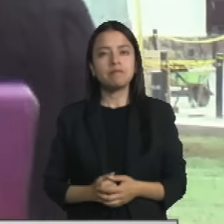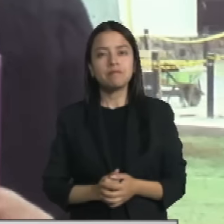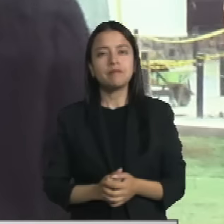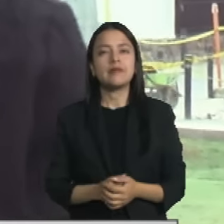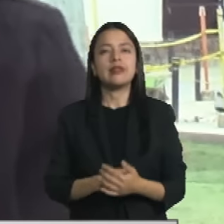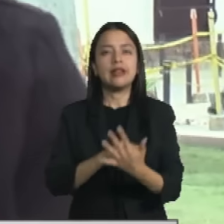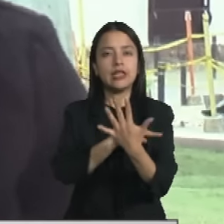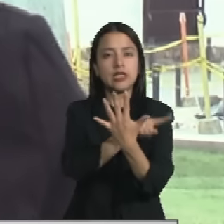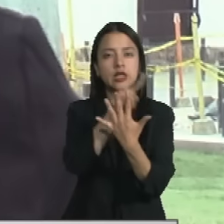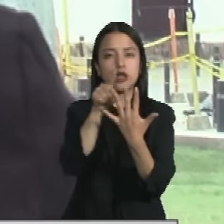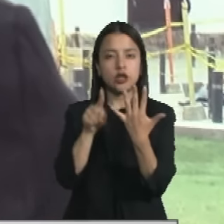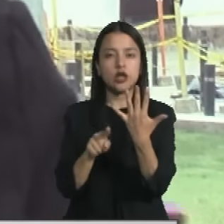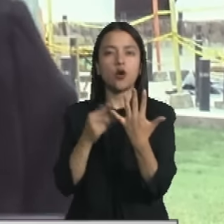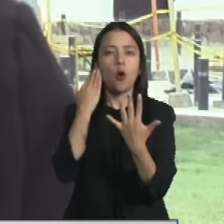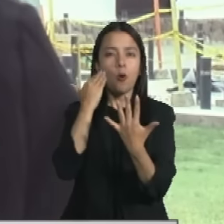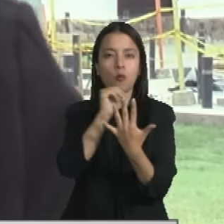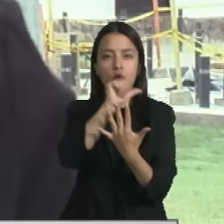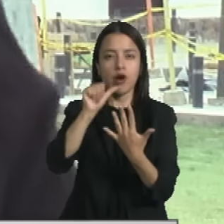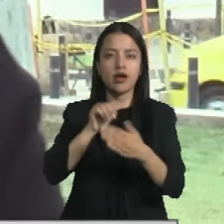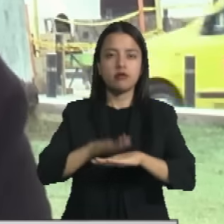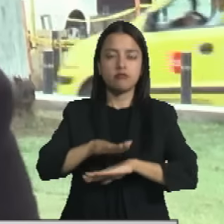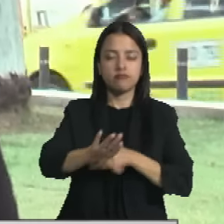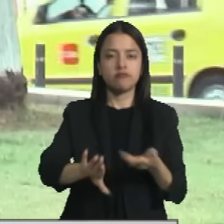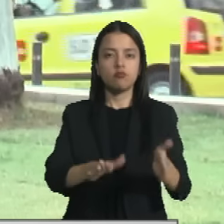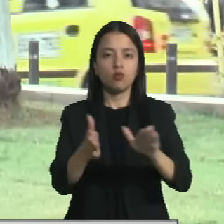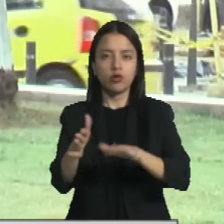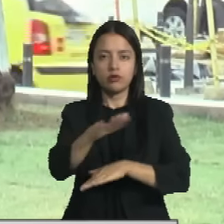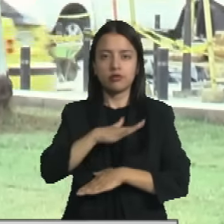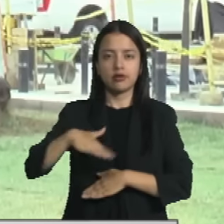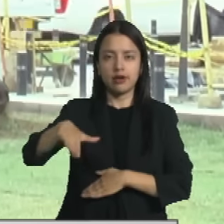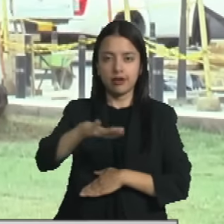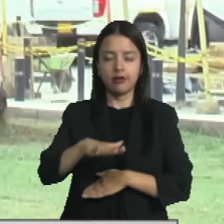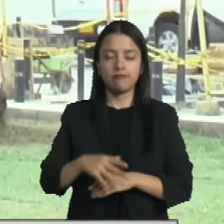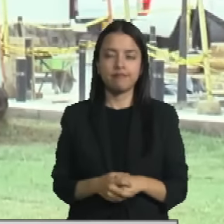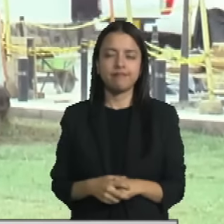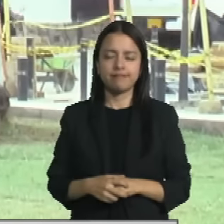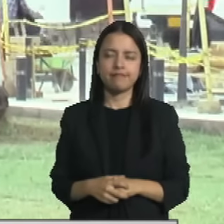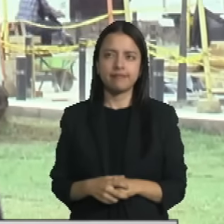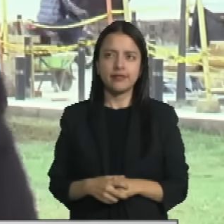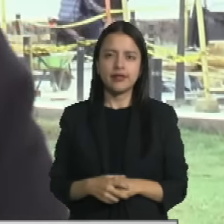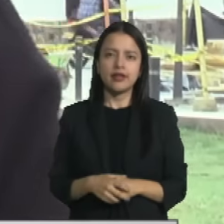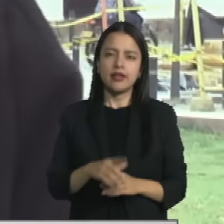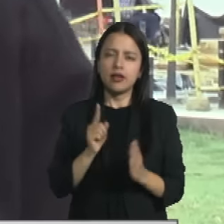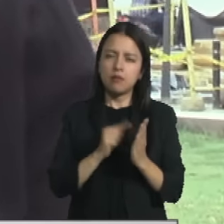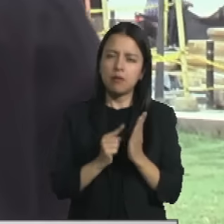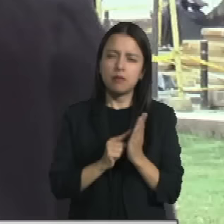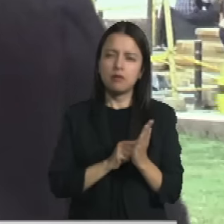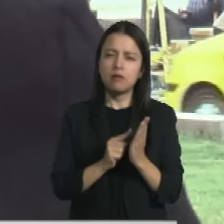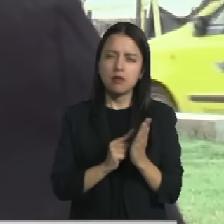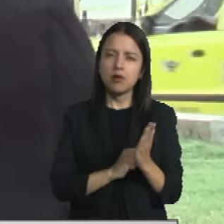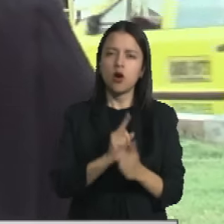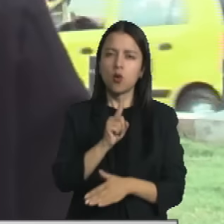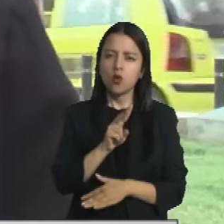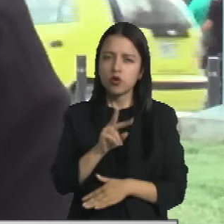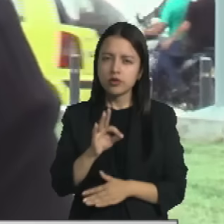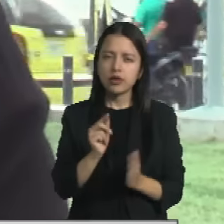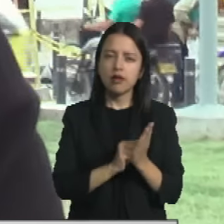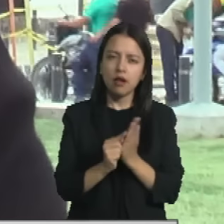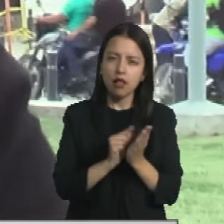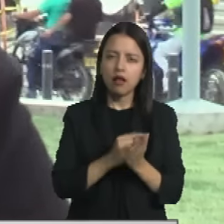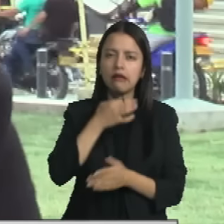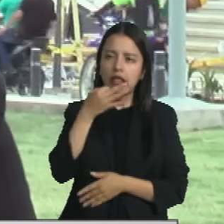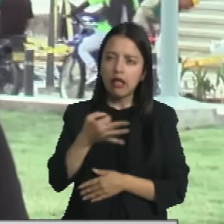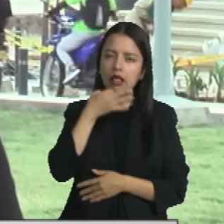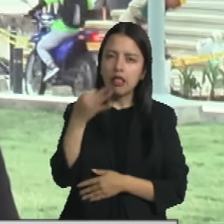5 feminicidios en lo que va corrido del año en el área metropolitana y que constantemente el 123 y la línea púrpura reciben cientos de